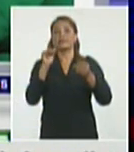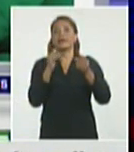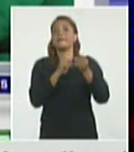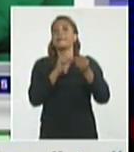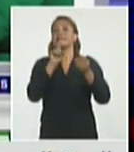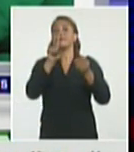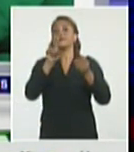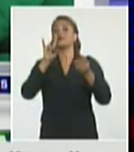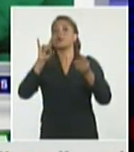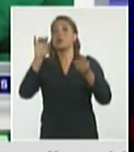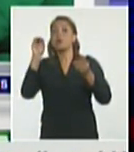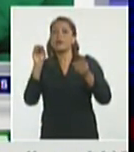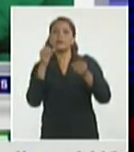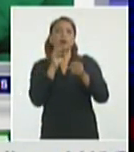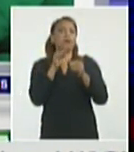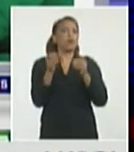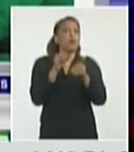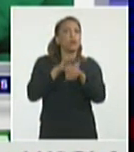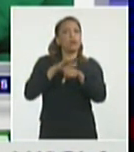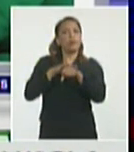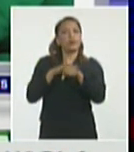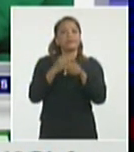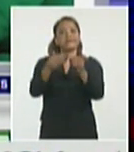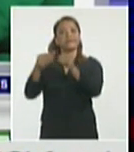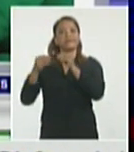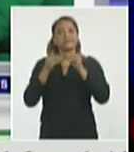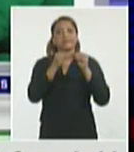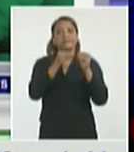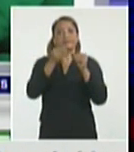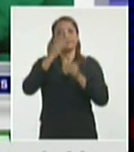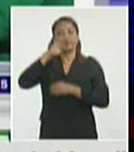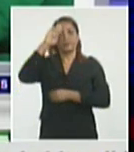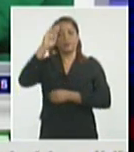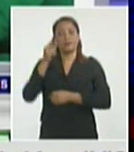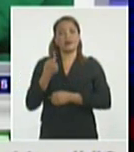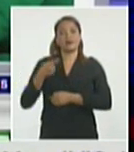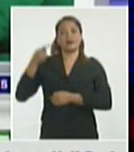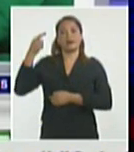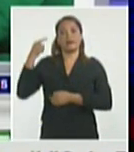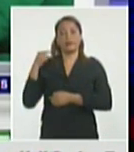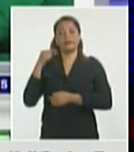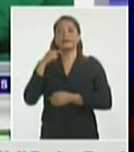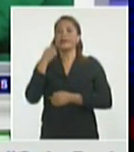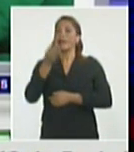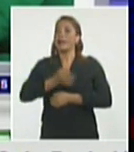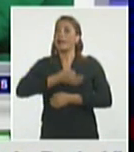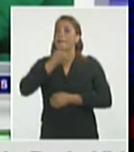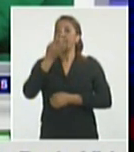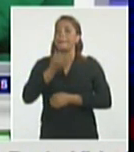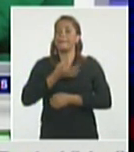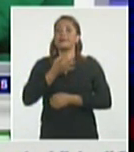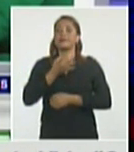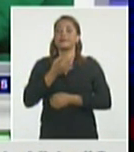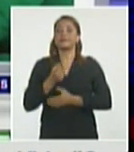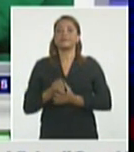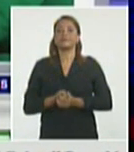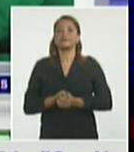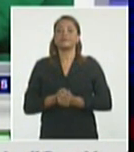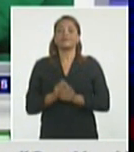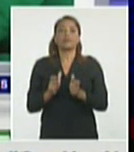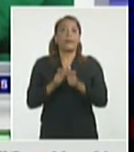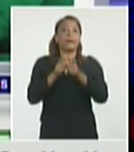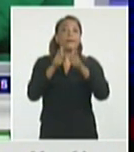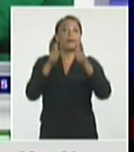6.190 como consecuencia de la transmisión autóctona, y en el día de ayer, como pueden ver también en la pantalla, se incrementa